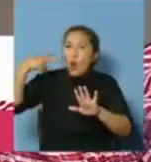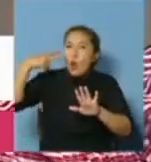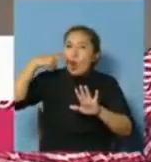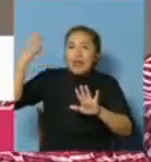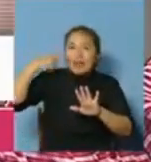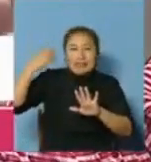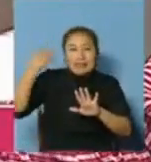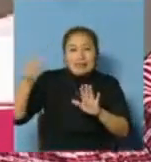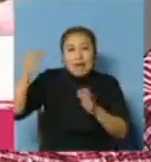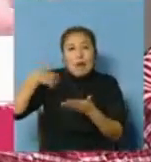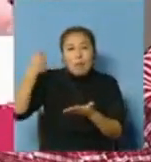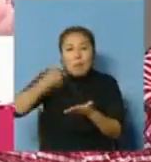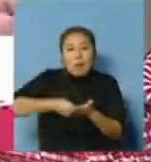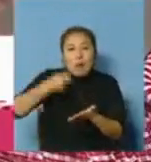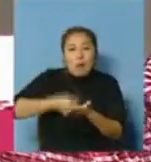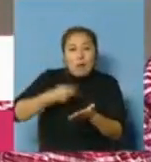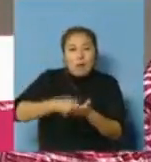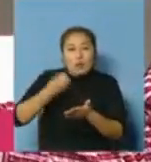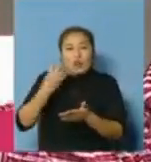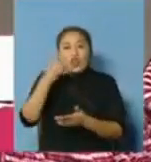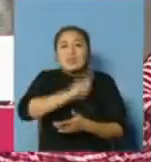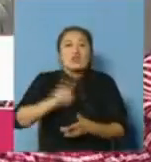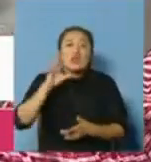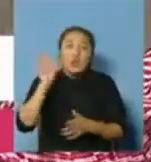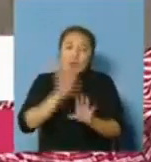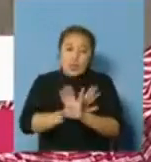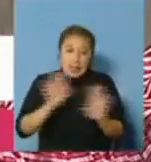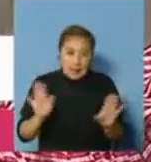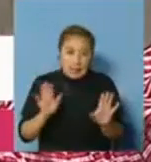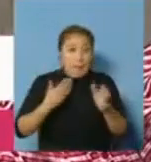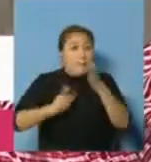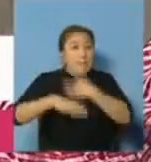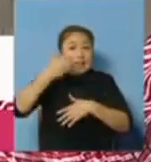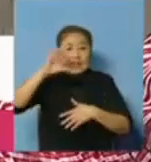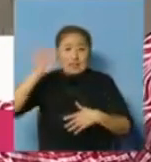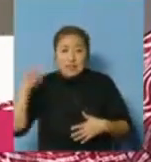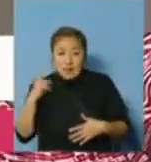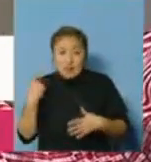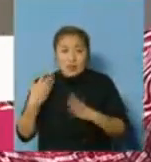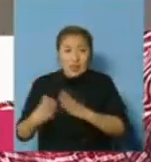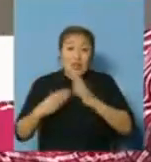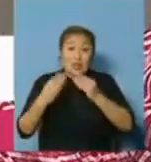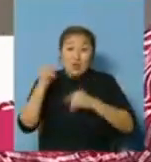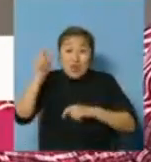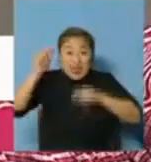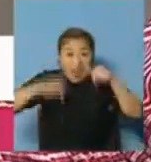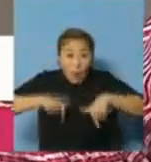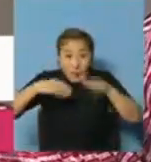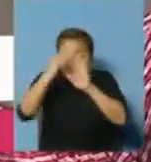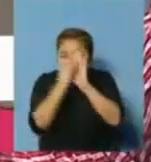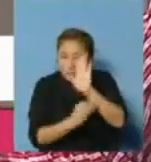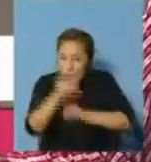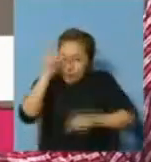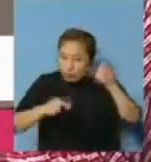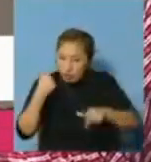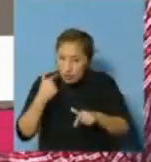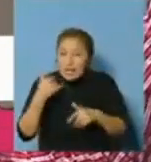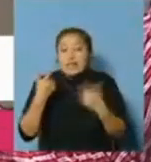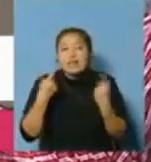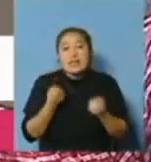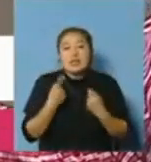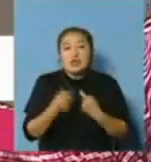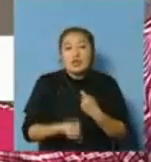se va a cubrir los primeros 150 que es más del 60% de los beneficiario actuales y la